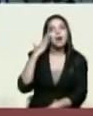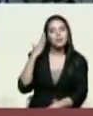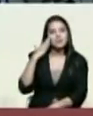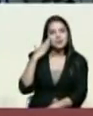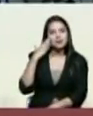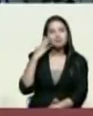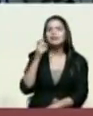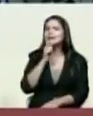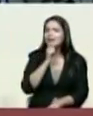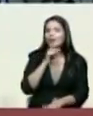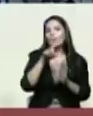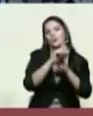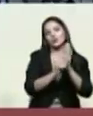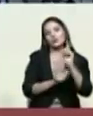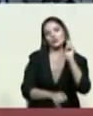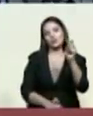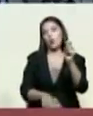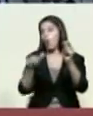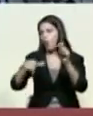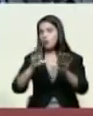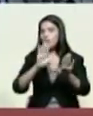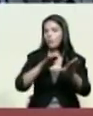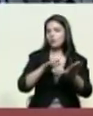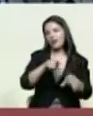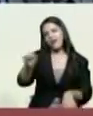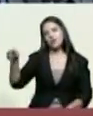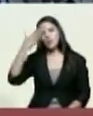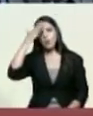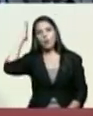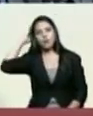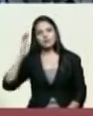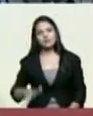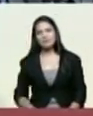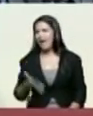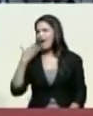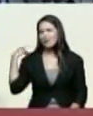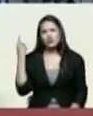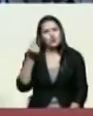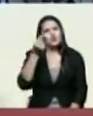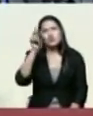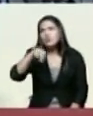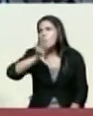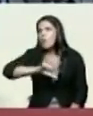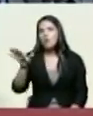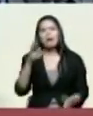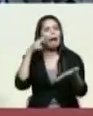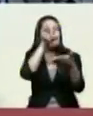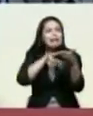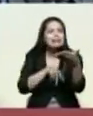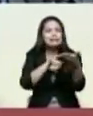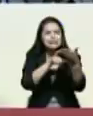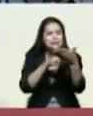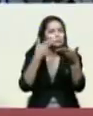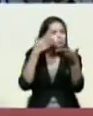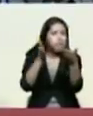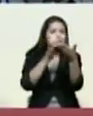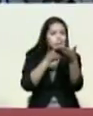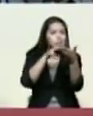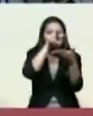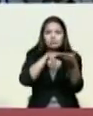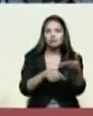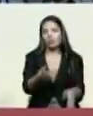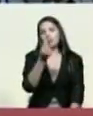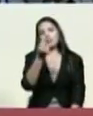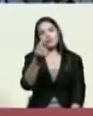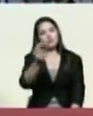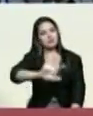esta constitución. Ellos salen a defenderla hoy, son unos hipócritas. Jamás la han defendido, jamás la han leído.